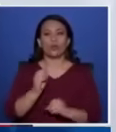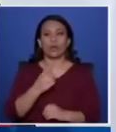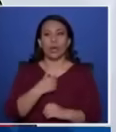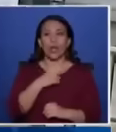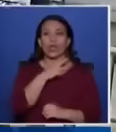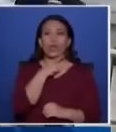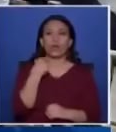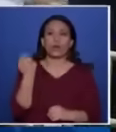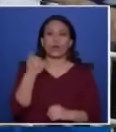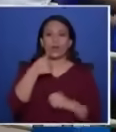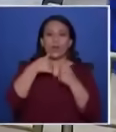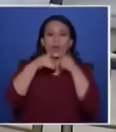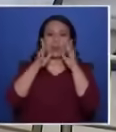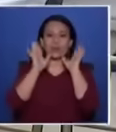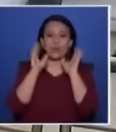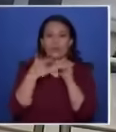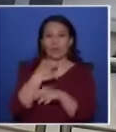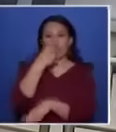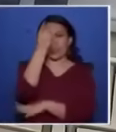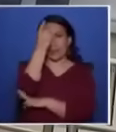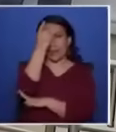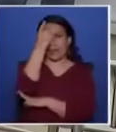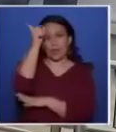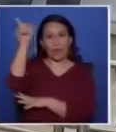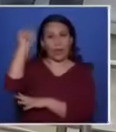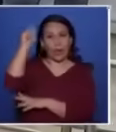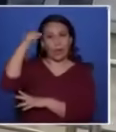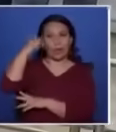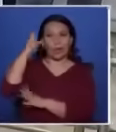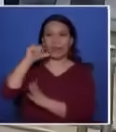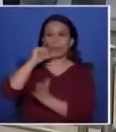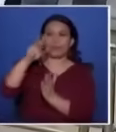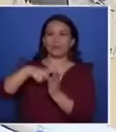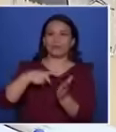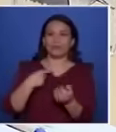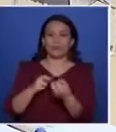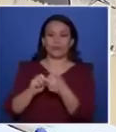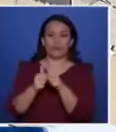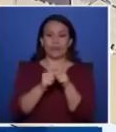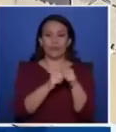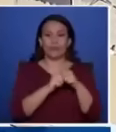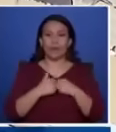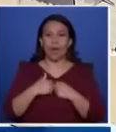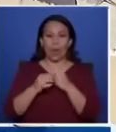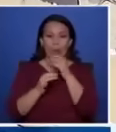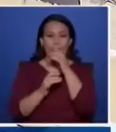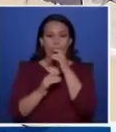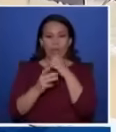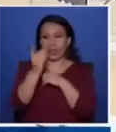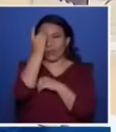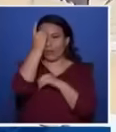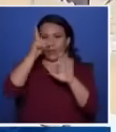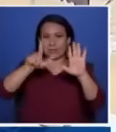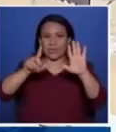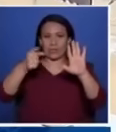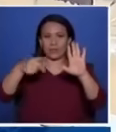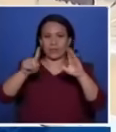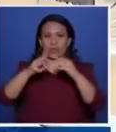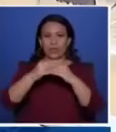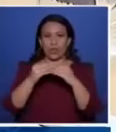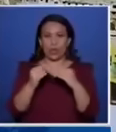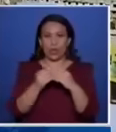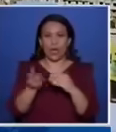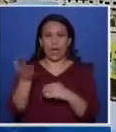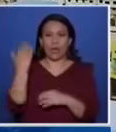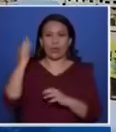mes que viene. La deuda que mantiene el gobierno con los municipios agudiza el problema. A Guaranda le deben 7 millones de dólares